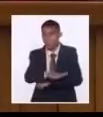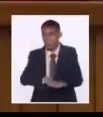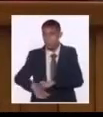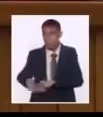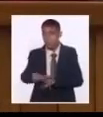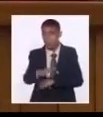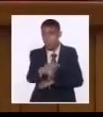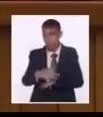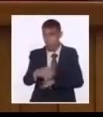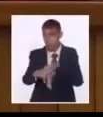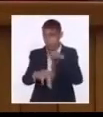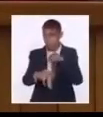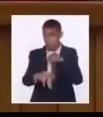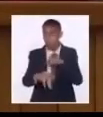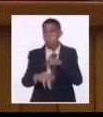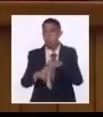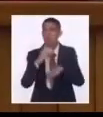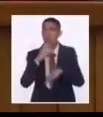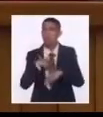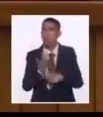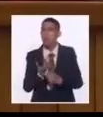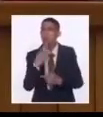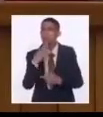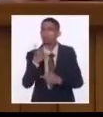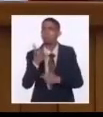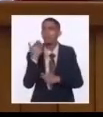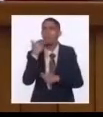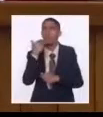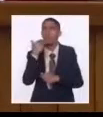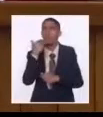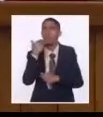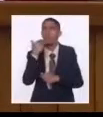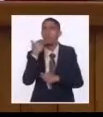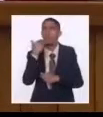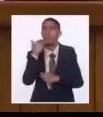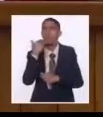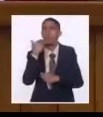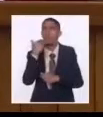cría de peces. Ahí se creó un movimiento. Ya eso se está.